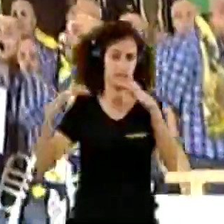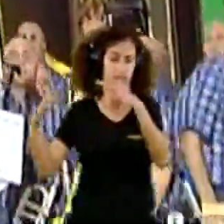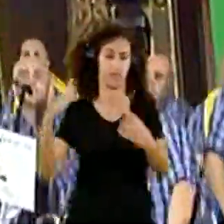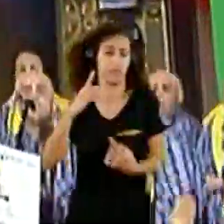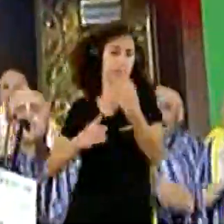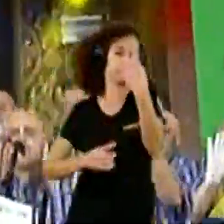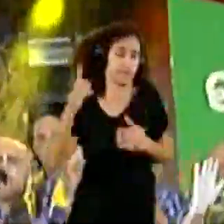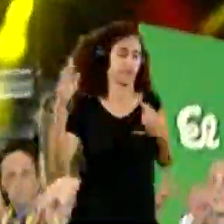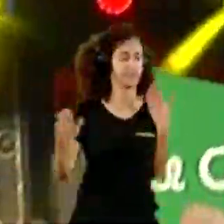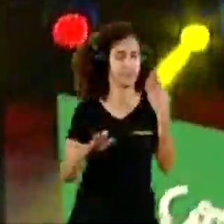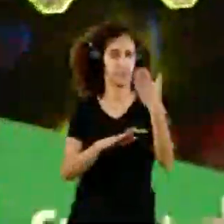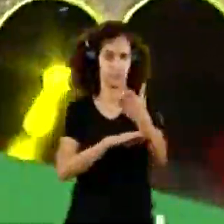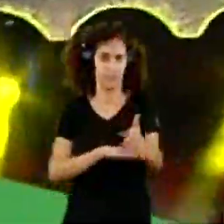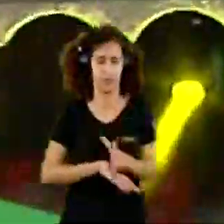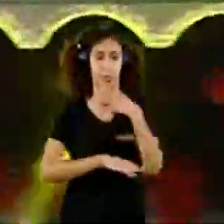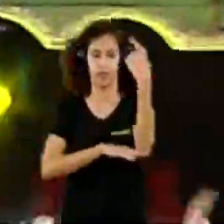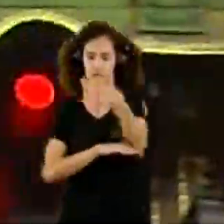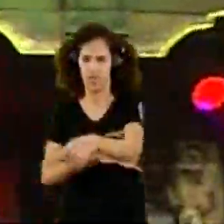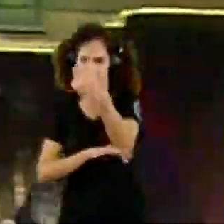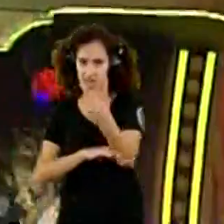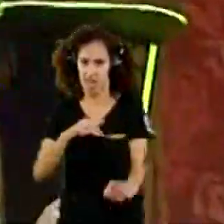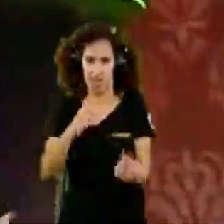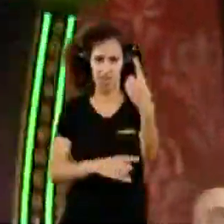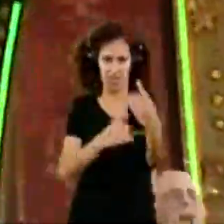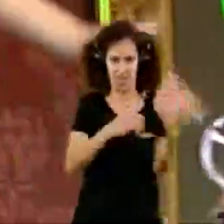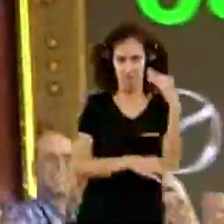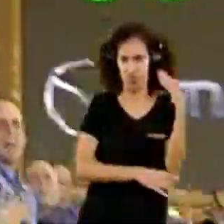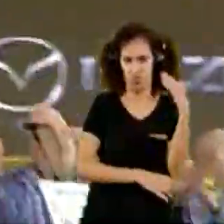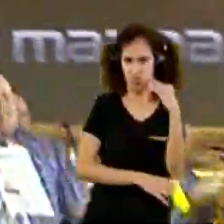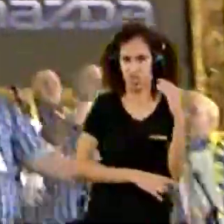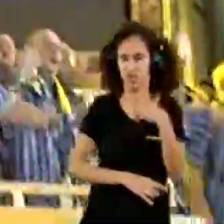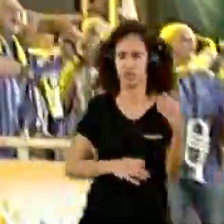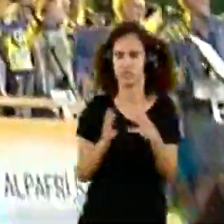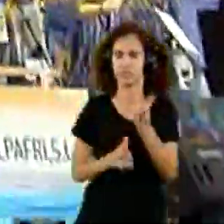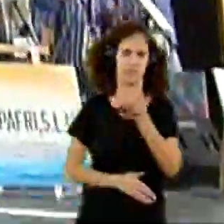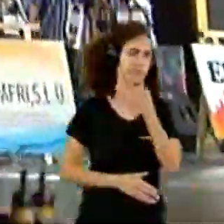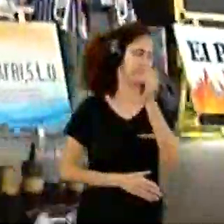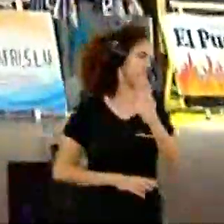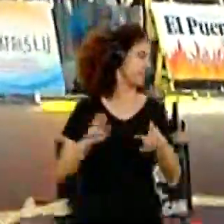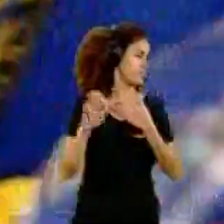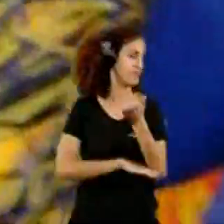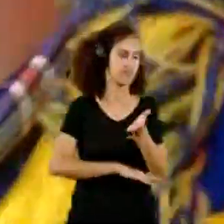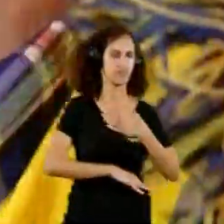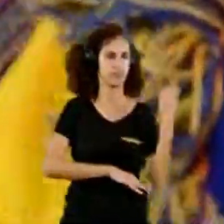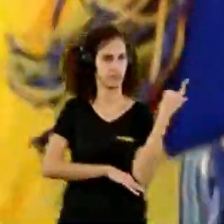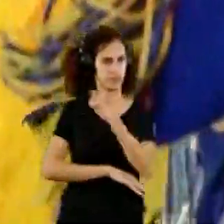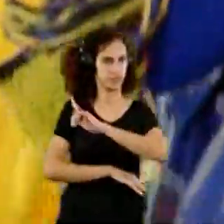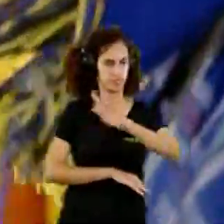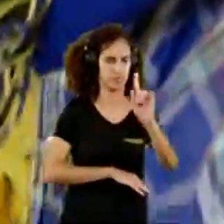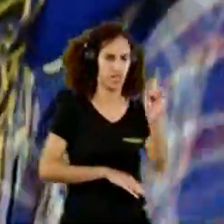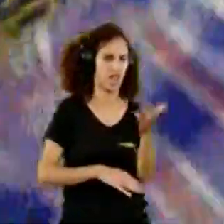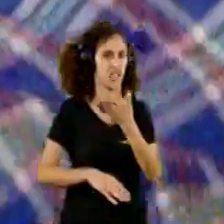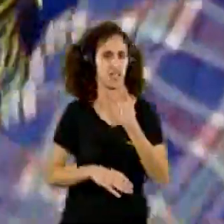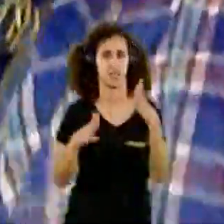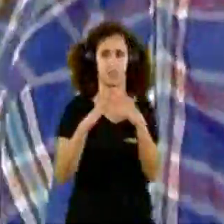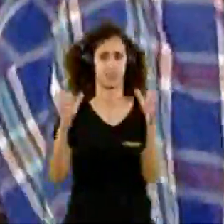en cuando, entre el presidente y algún controlador me han quitado la gana. Me han quitado